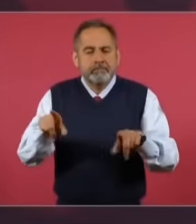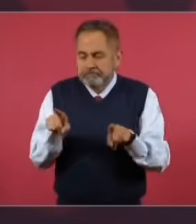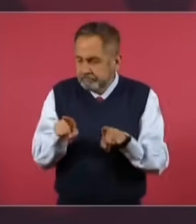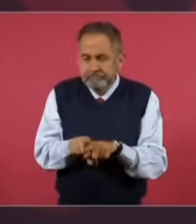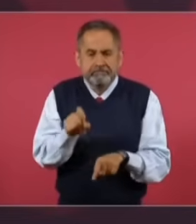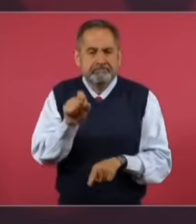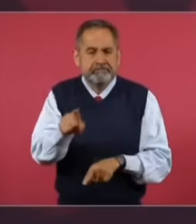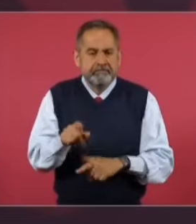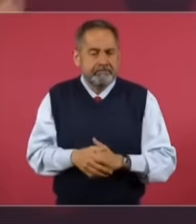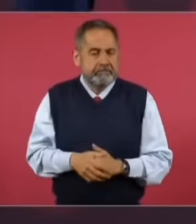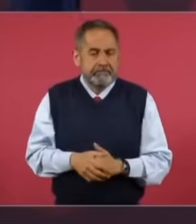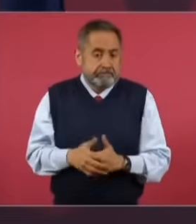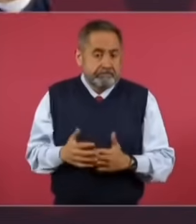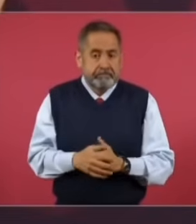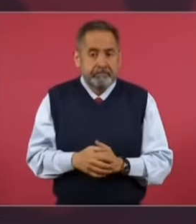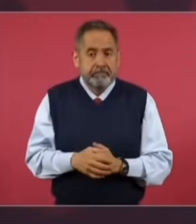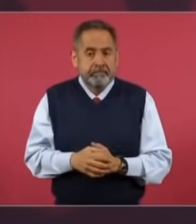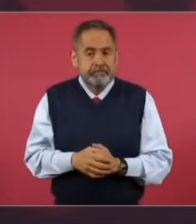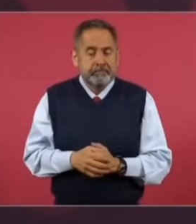y de